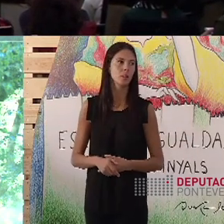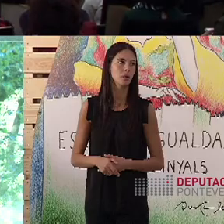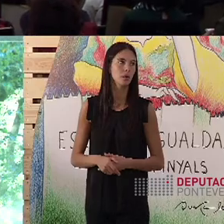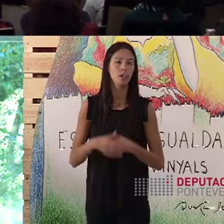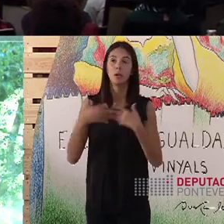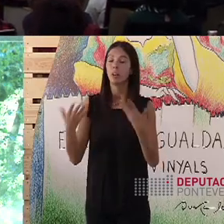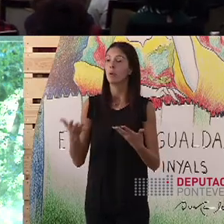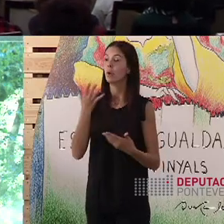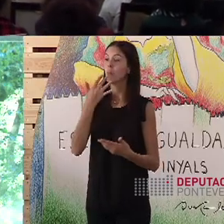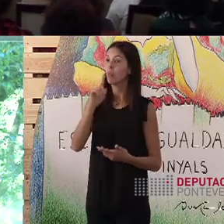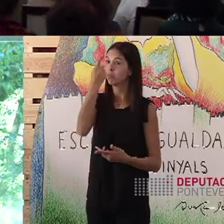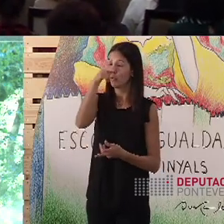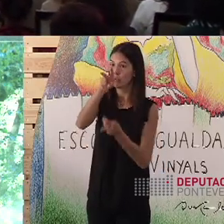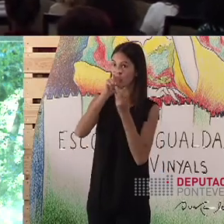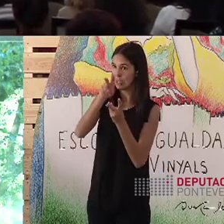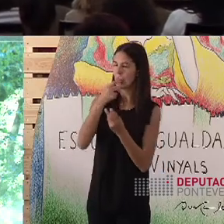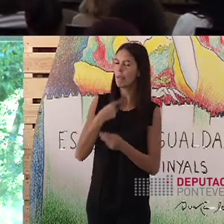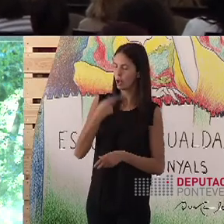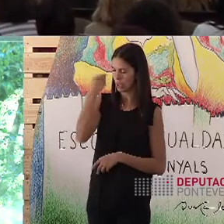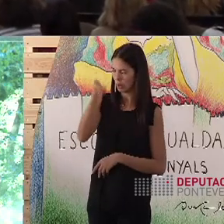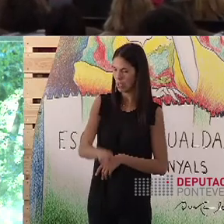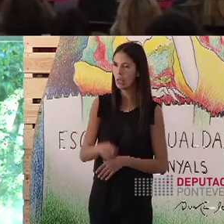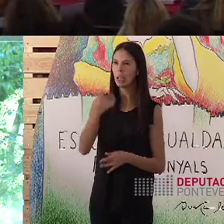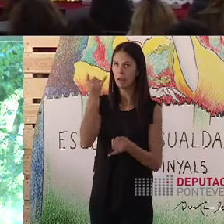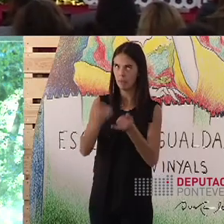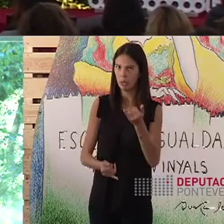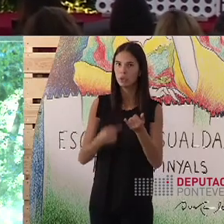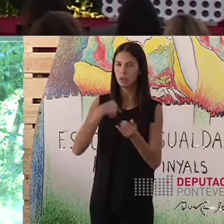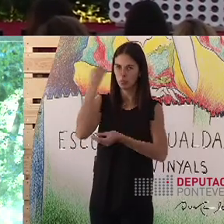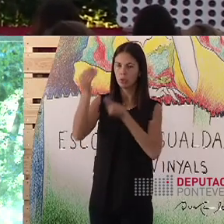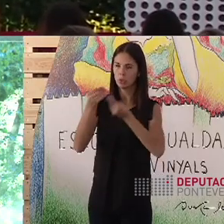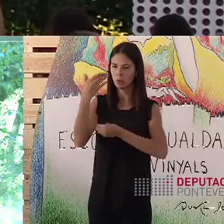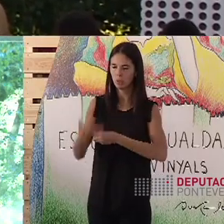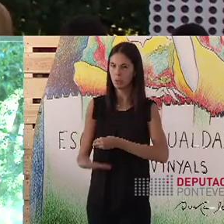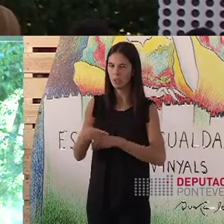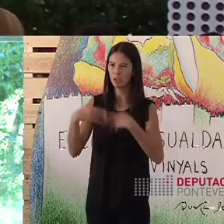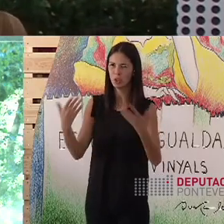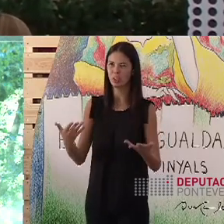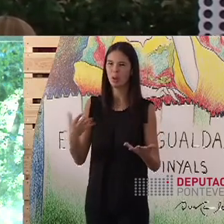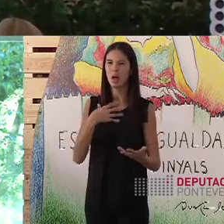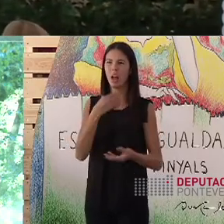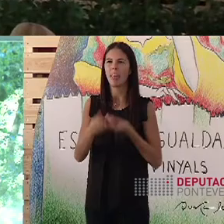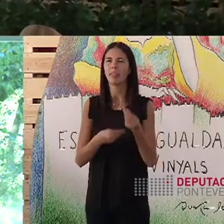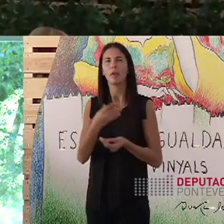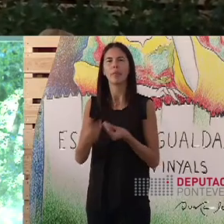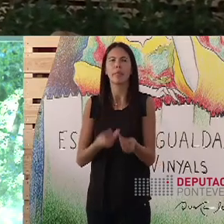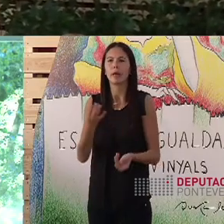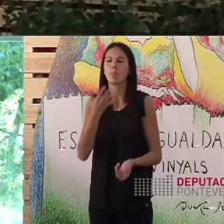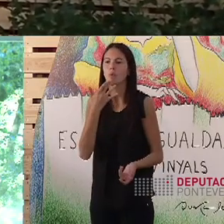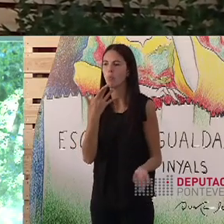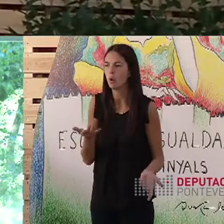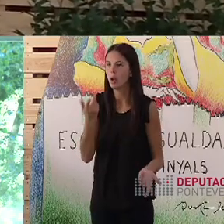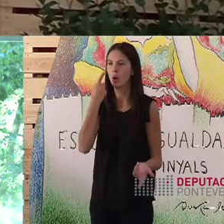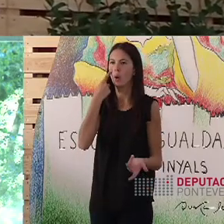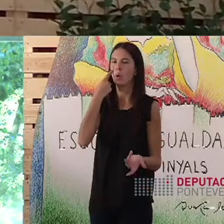O que me decía o fiscal tamén, e creo que é unha saída, por iso vamos a apuntar as saídas, que se poden estar facendo? Algúnas cousas xa se fixeron, como é a